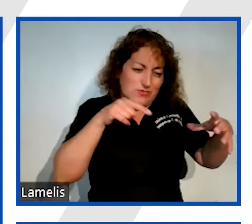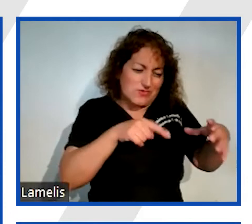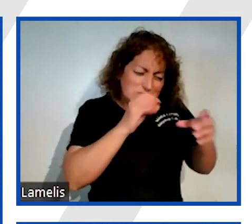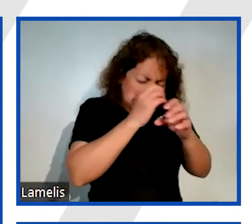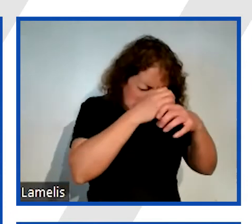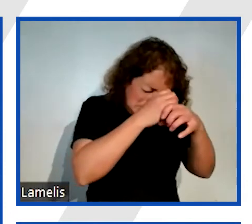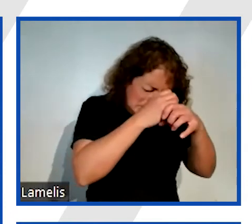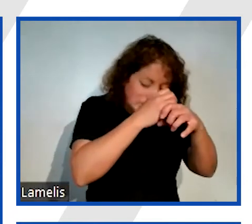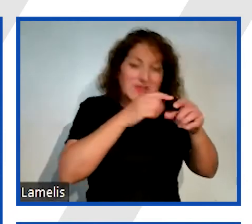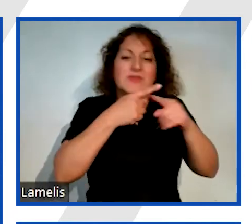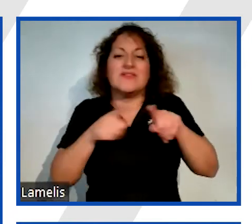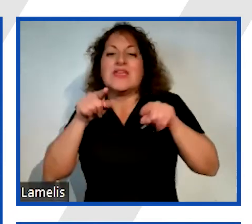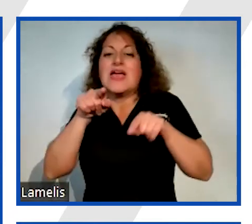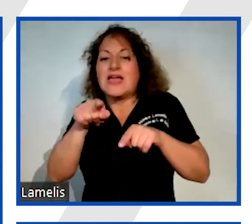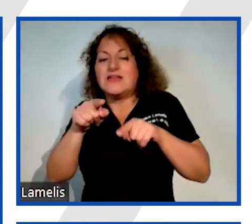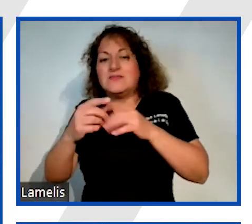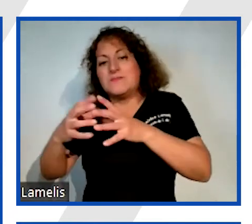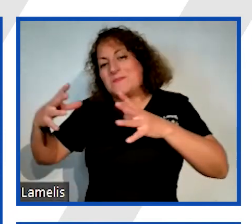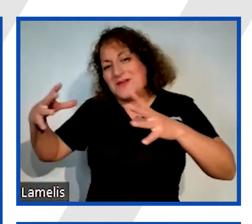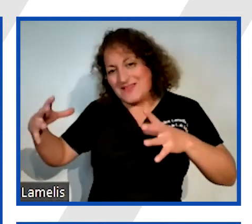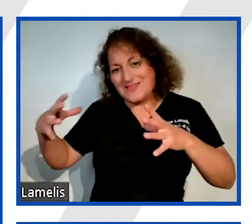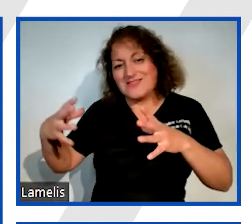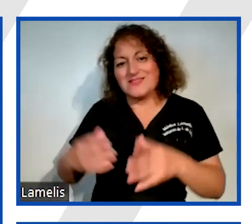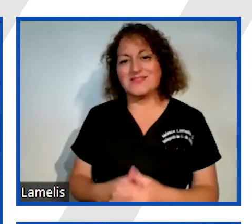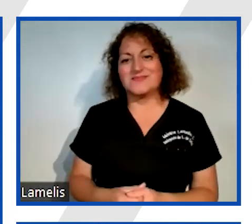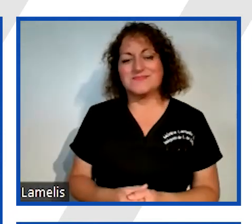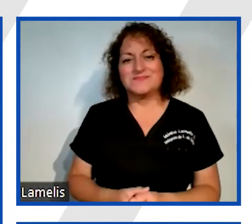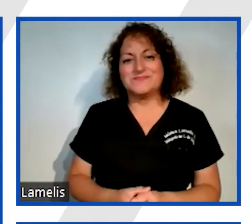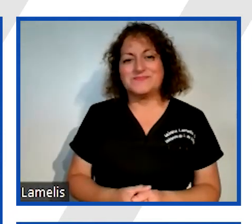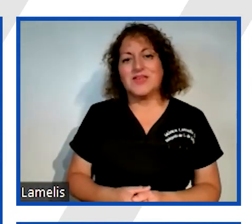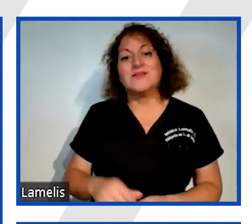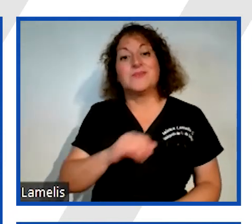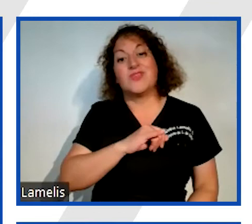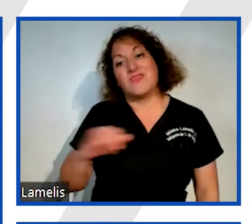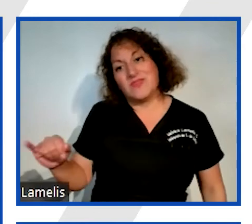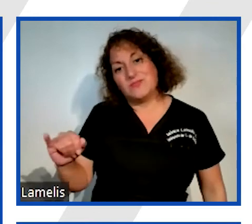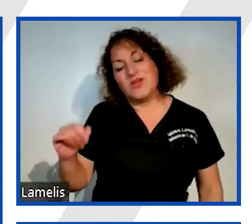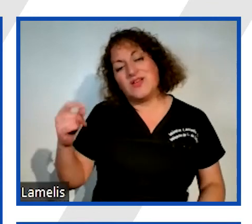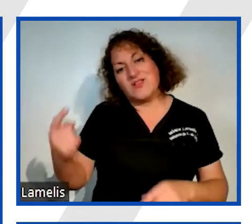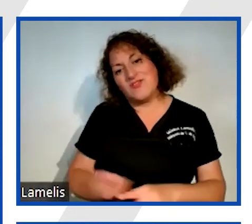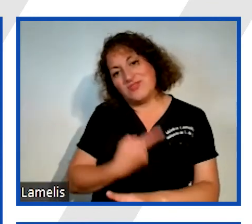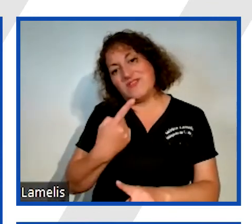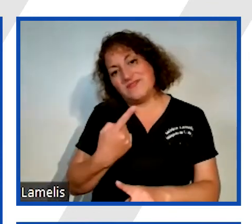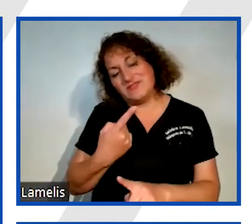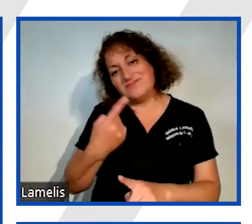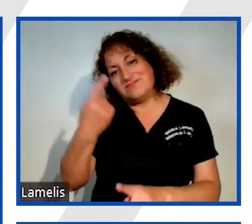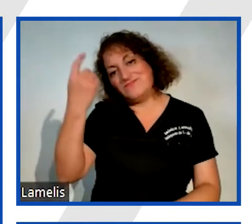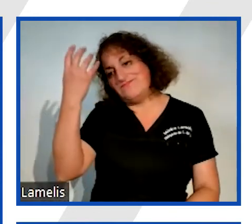aproximadamente 300 millones de años hasta que obviamente hubo una extinción masiva y se murieron todos los bichos de la era paleozoica